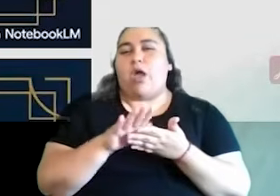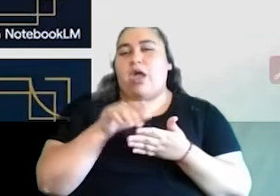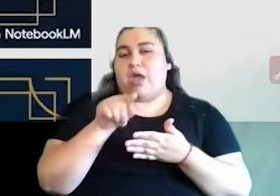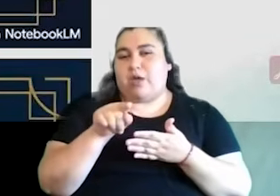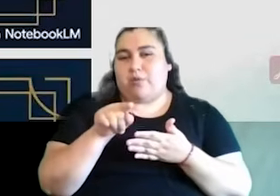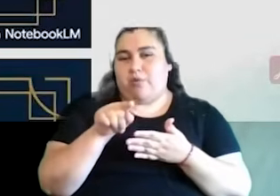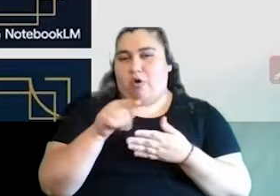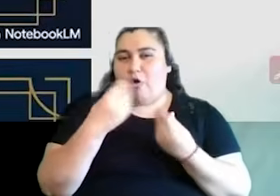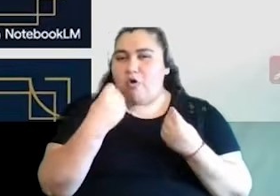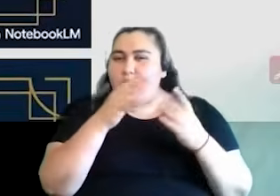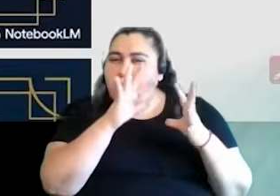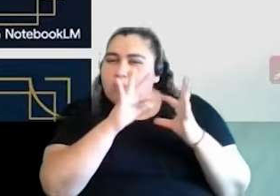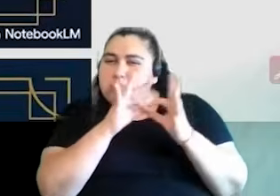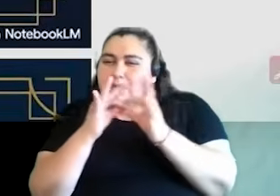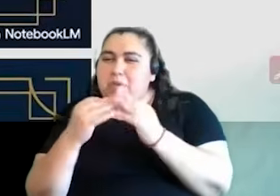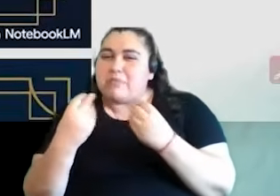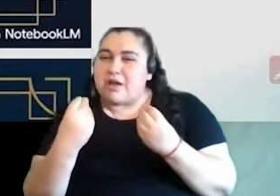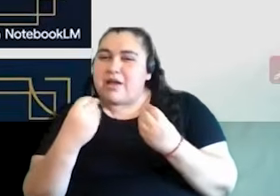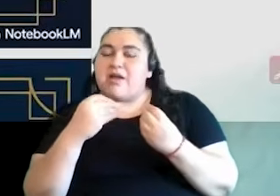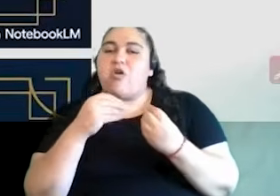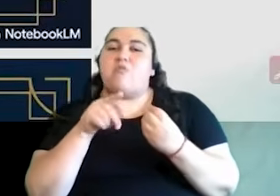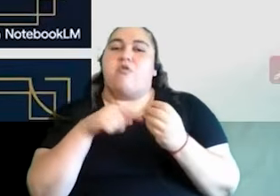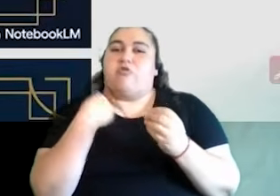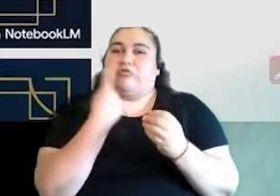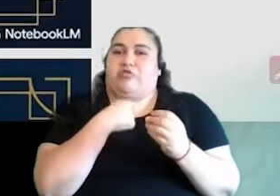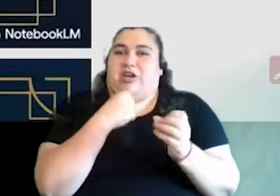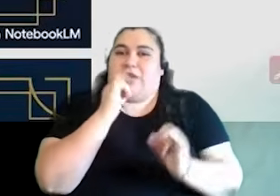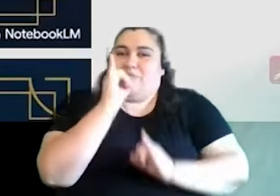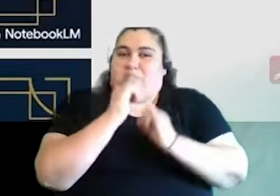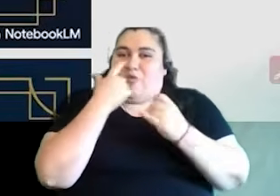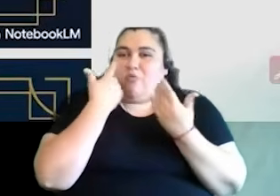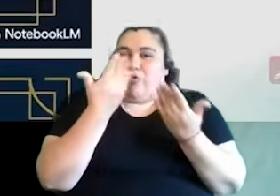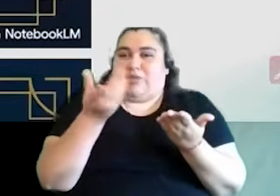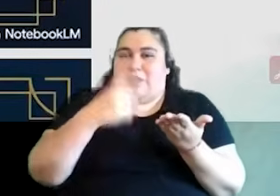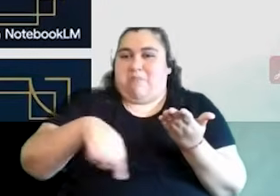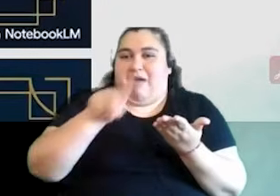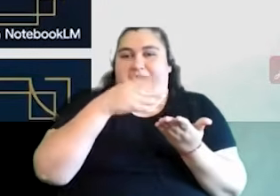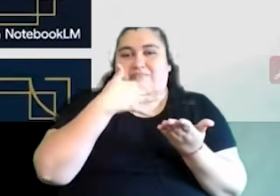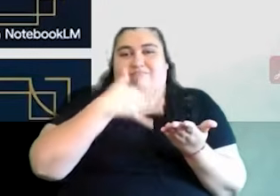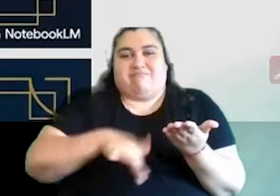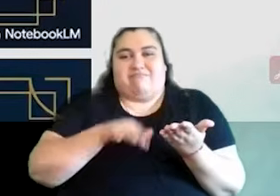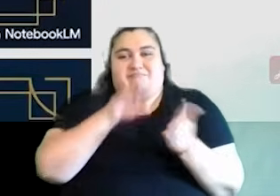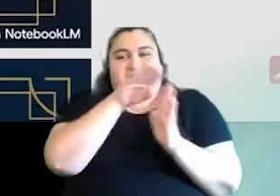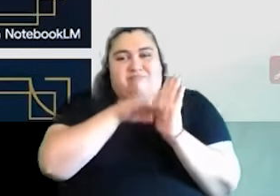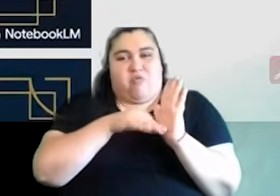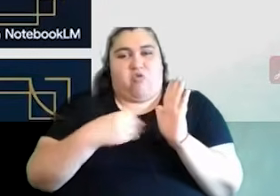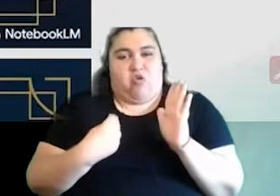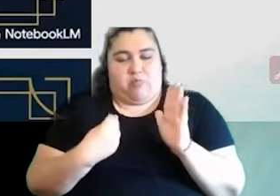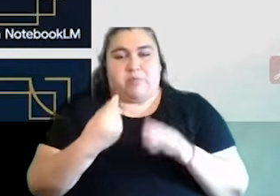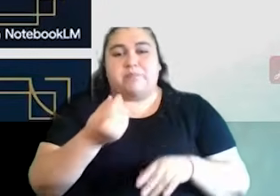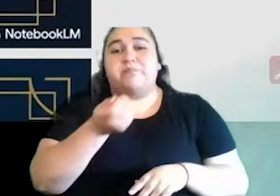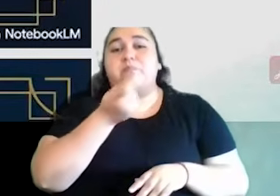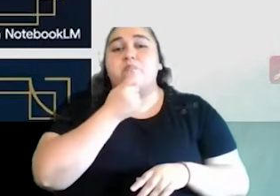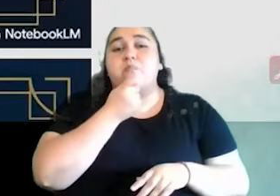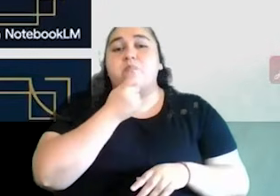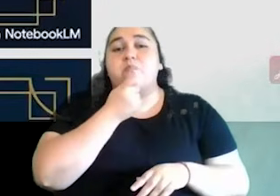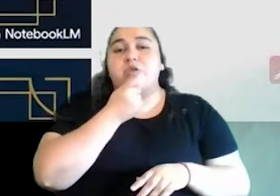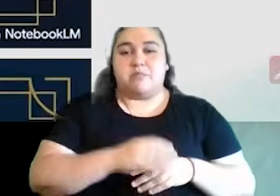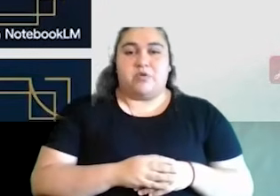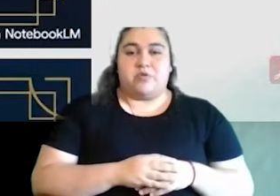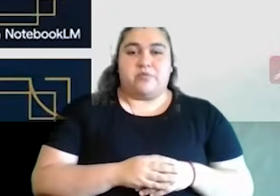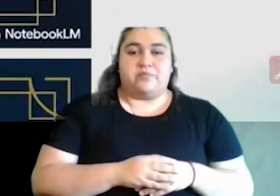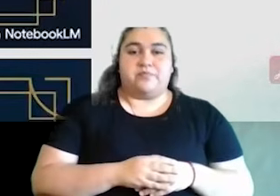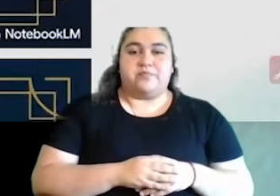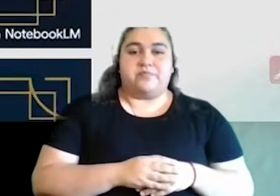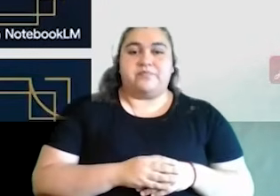dentro de un libro, por eso quisimos ponerlo como para ir introduciendo algunos temas. Por ejemplo, la posibilidad de que el